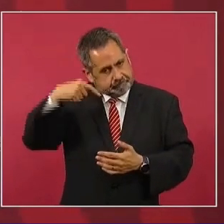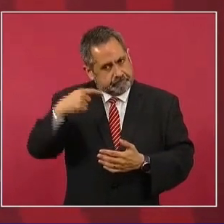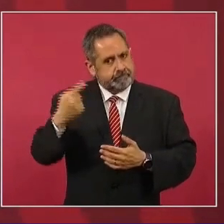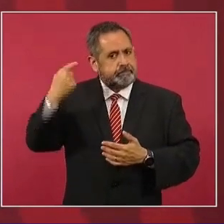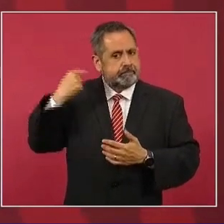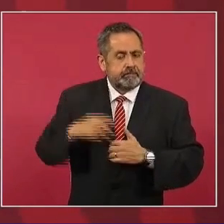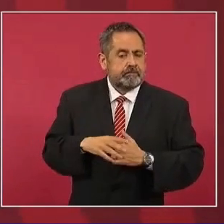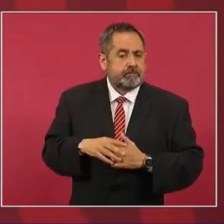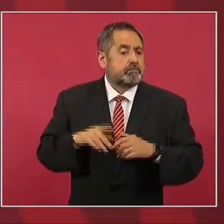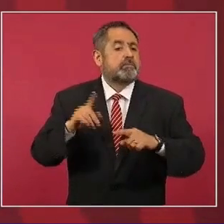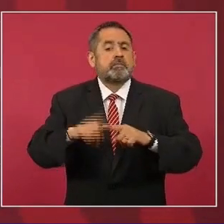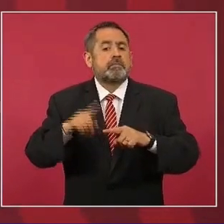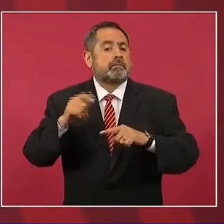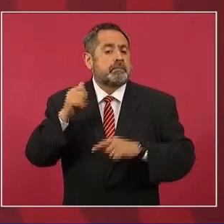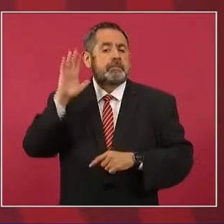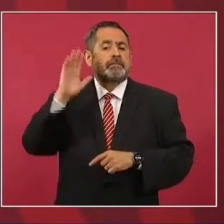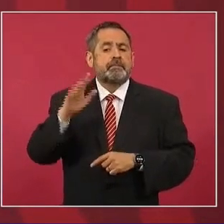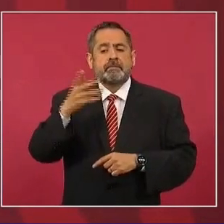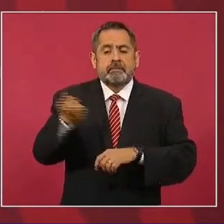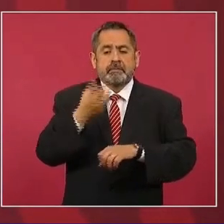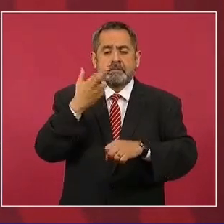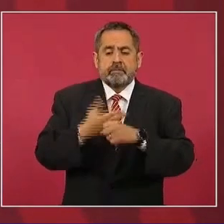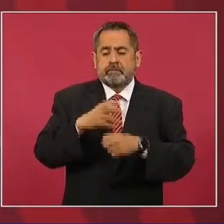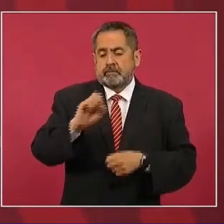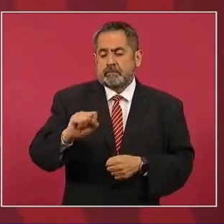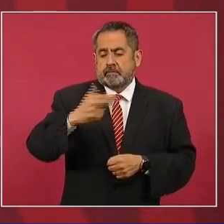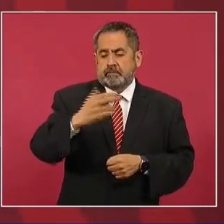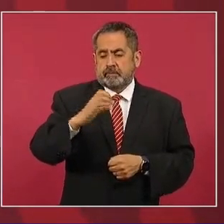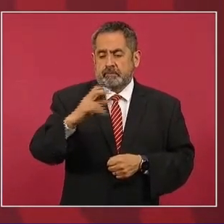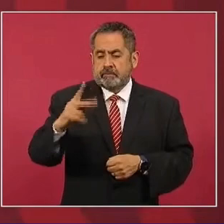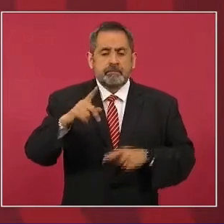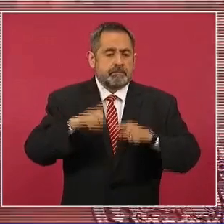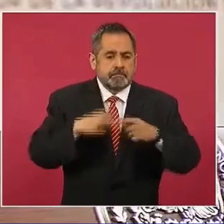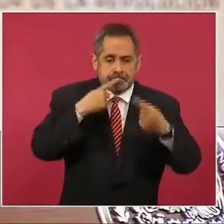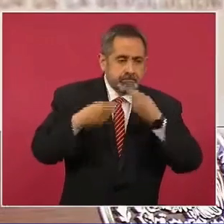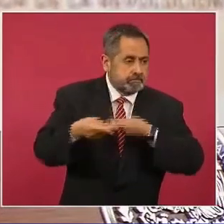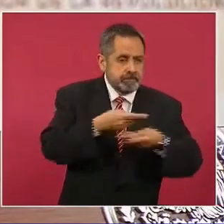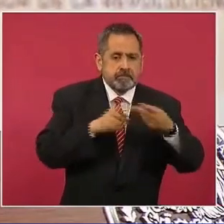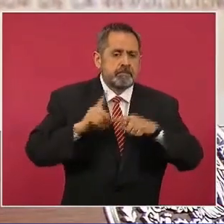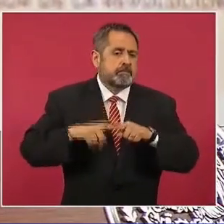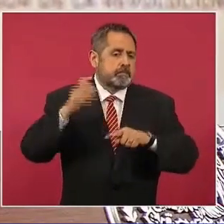¿Quién era secretario de Hacienda cuando se iba a cabo esa operación?